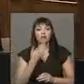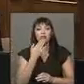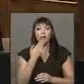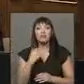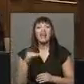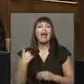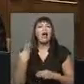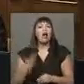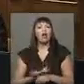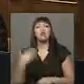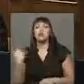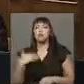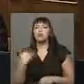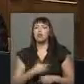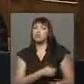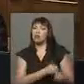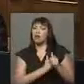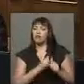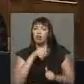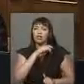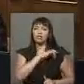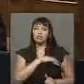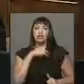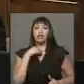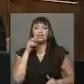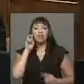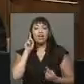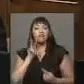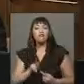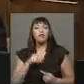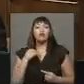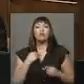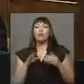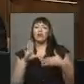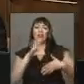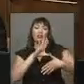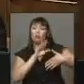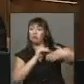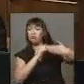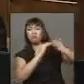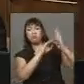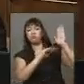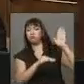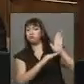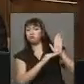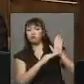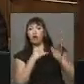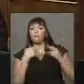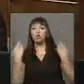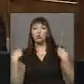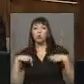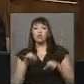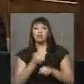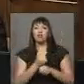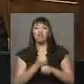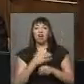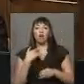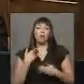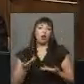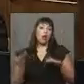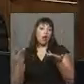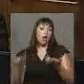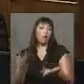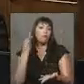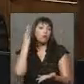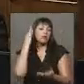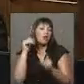hay importantes desafíos. Chile se encuentra por debajo de América Latina en materia de oportunidades de trabajo para la mujer y al